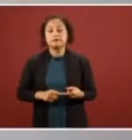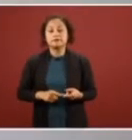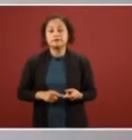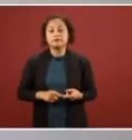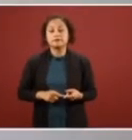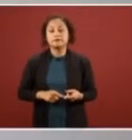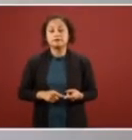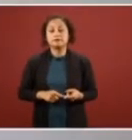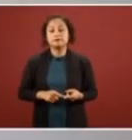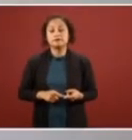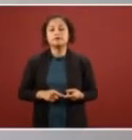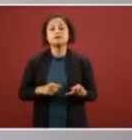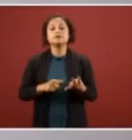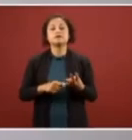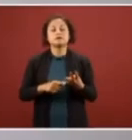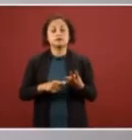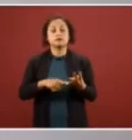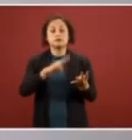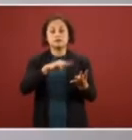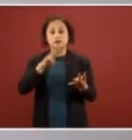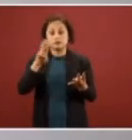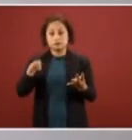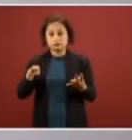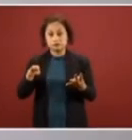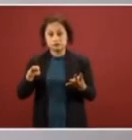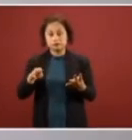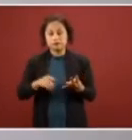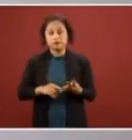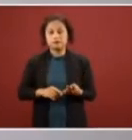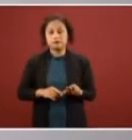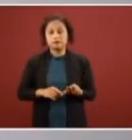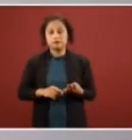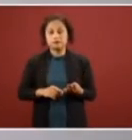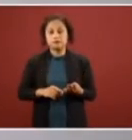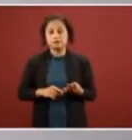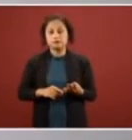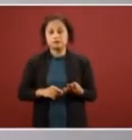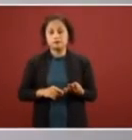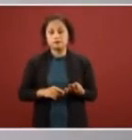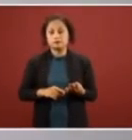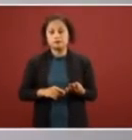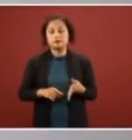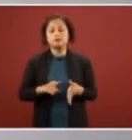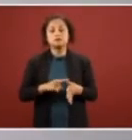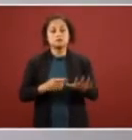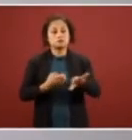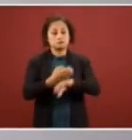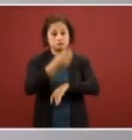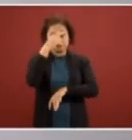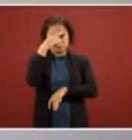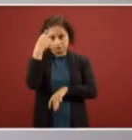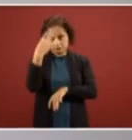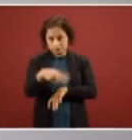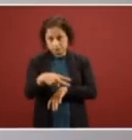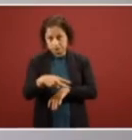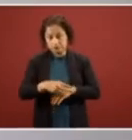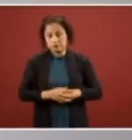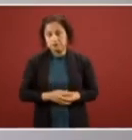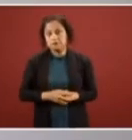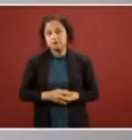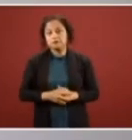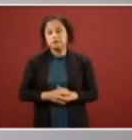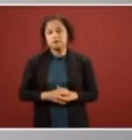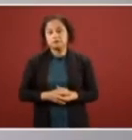Michoacán. Michoacán. Estado de México. The State of Mexico.